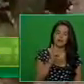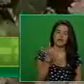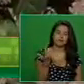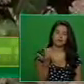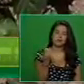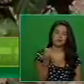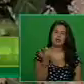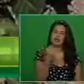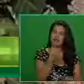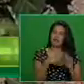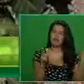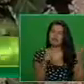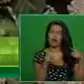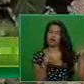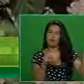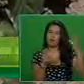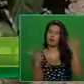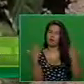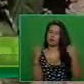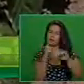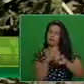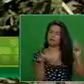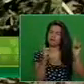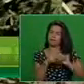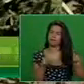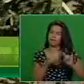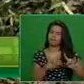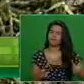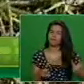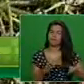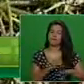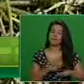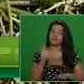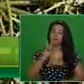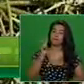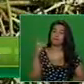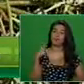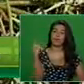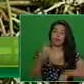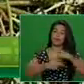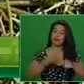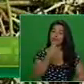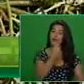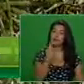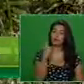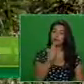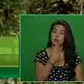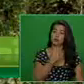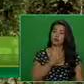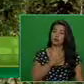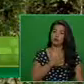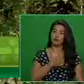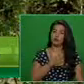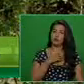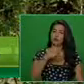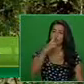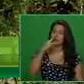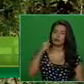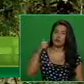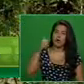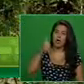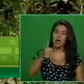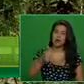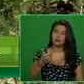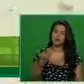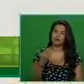porque estamos viviendo un proceso revolucionario netamente de compromiso, de cambios y de estructuras que por muchos años